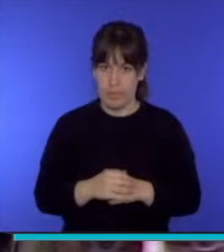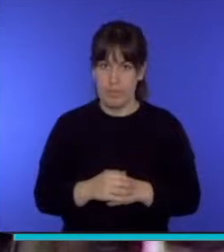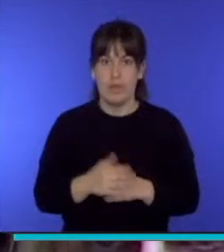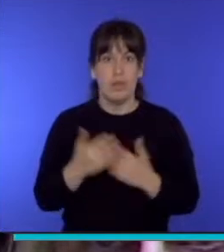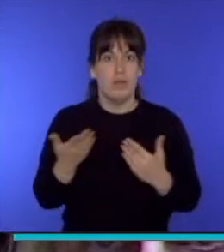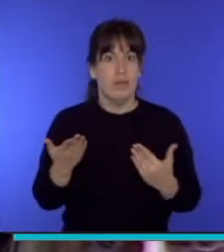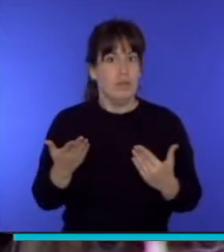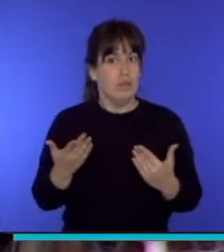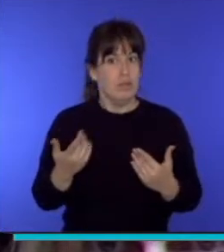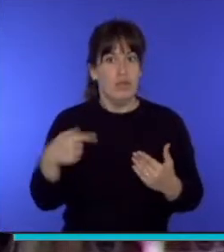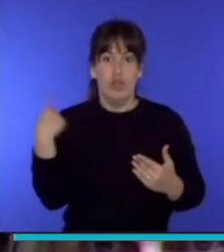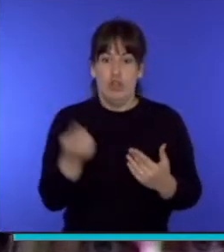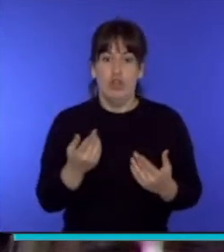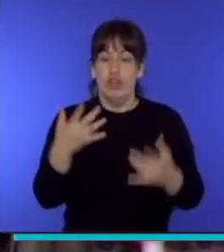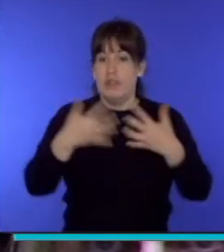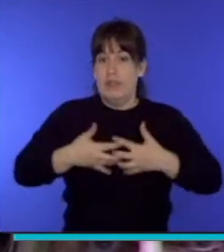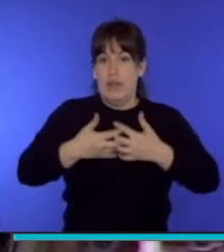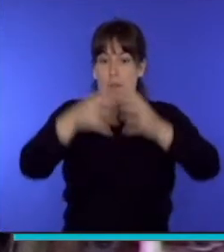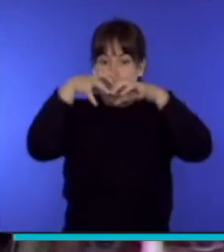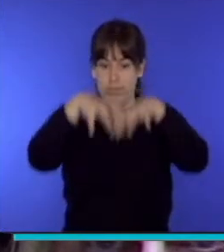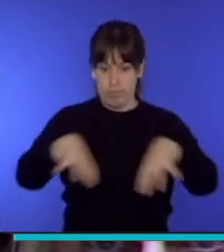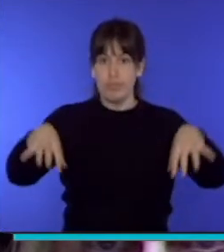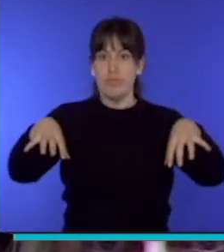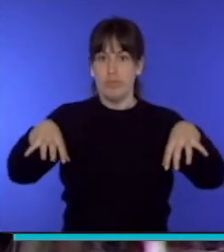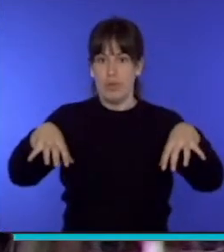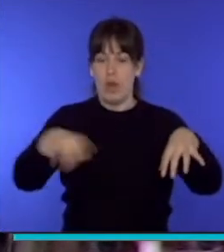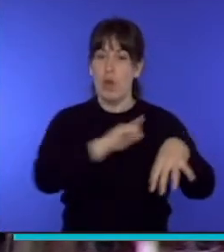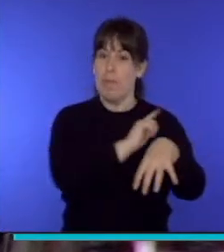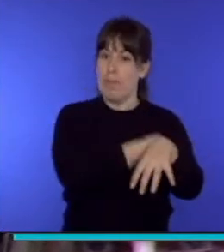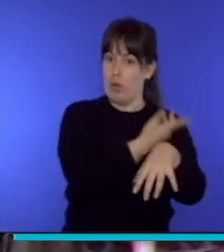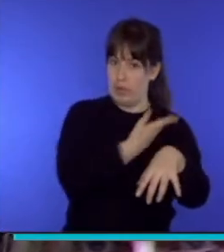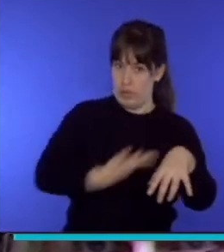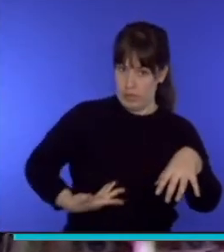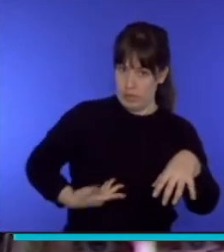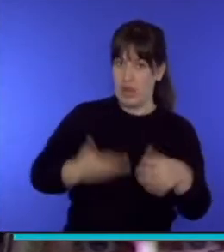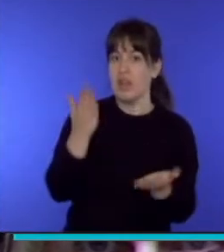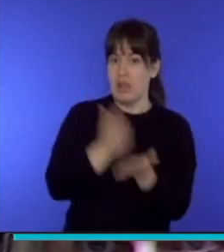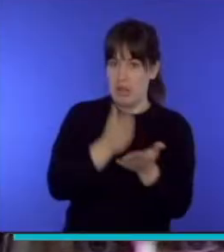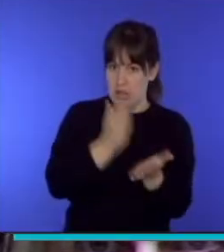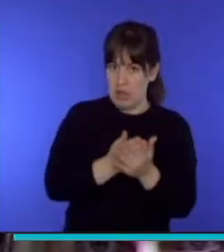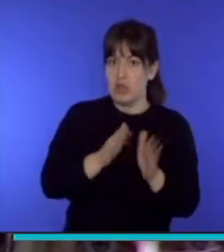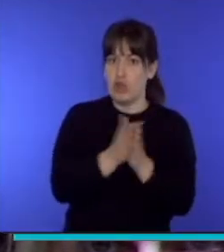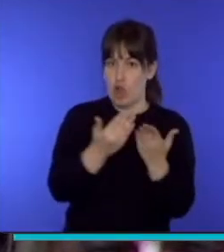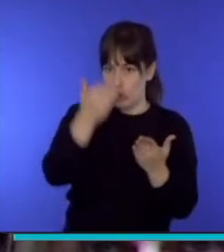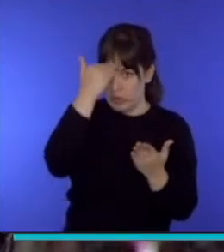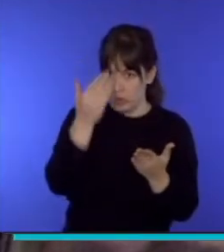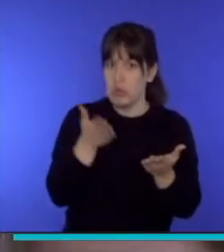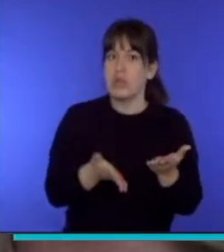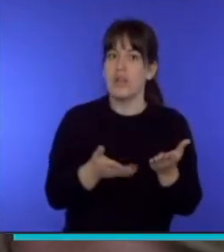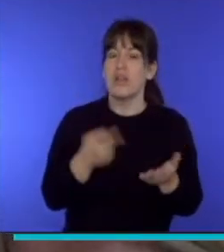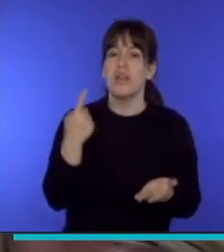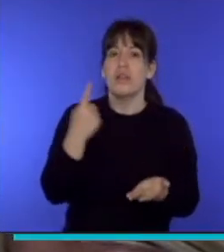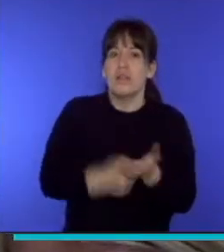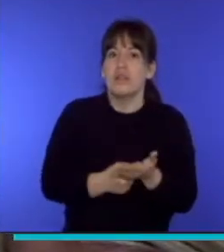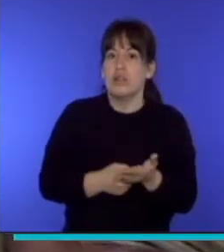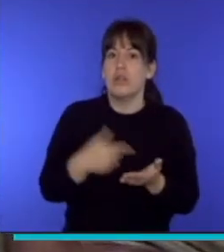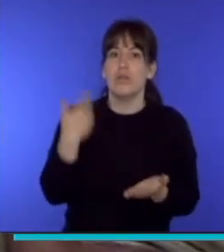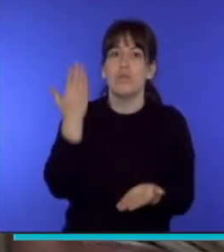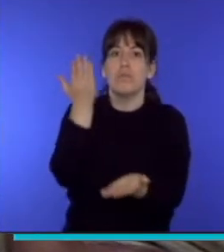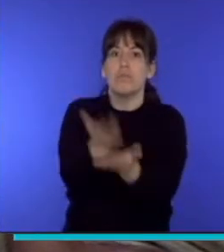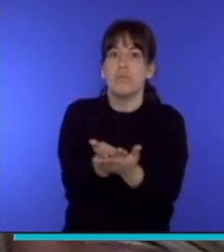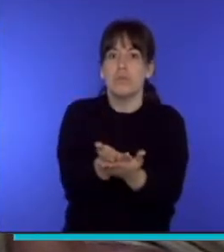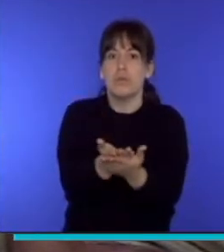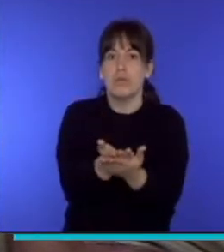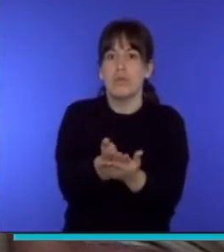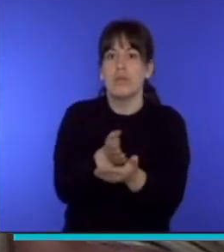Como tenemos un sistema bicameral, el Poder Ejecutivo, que tiene un derecho constitucional de hacerlo, eligió ingresarlo por el